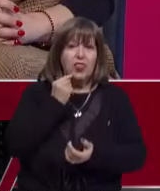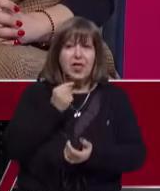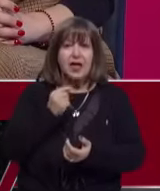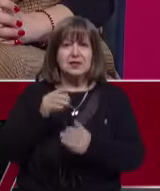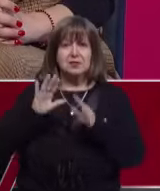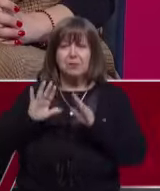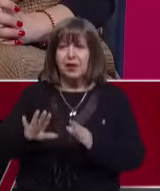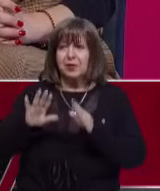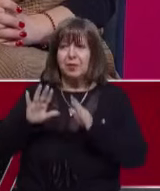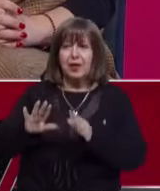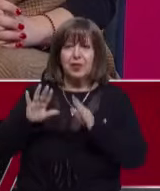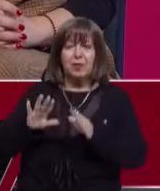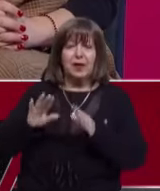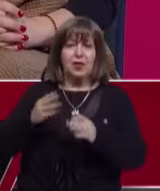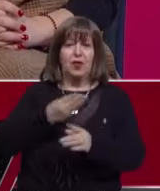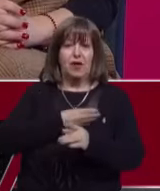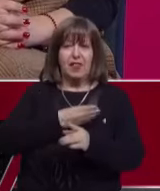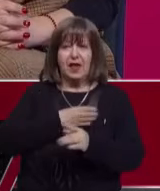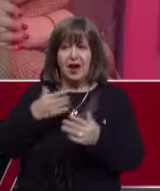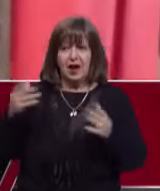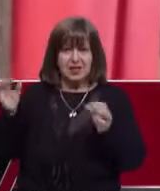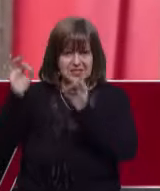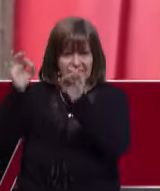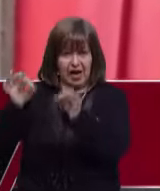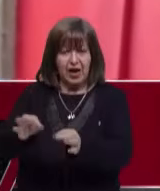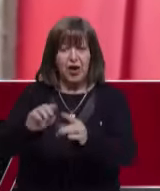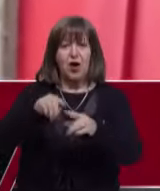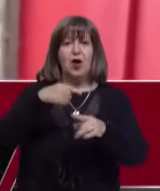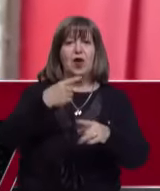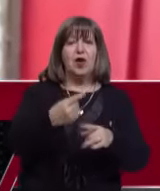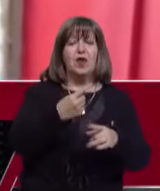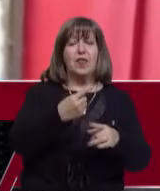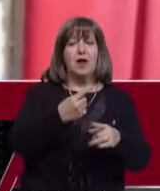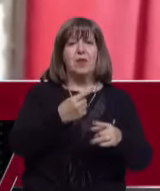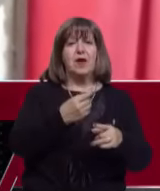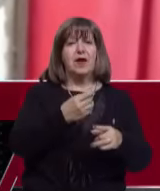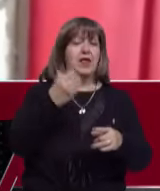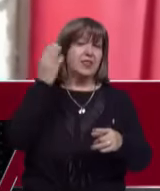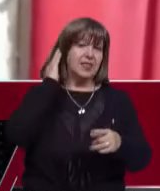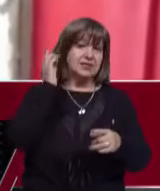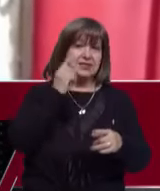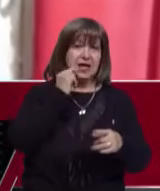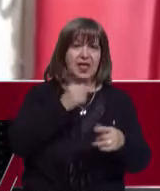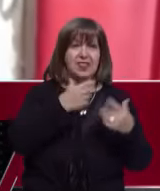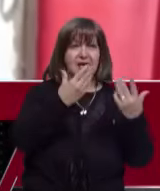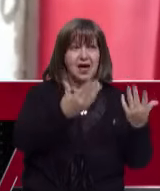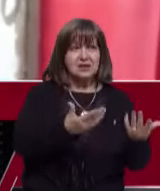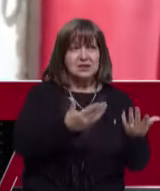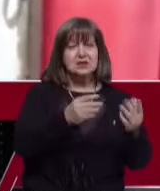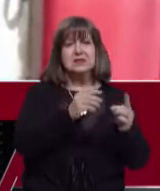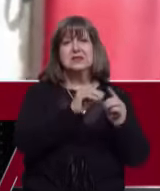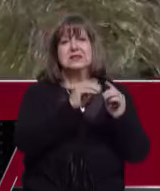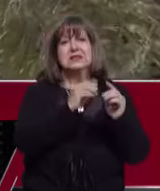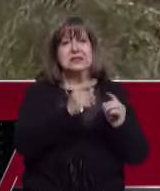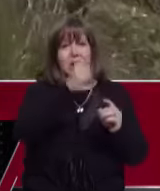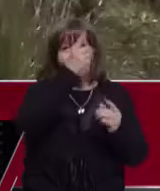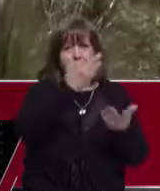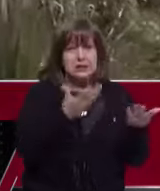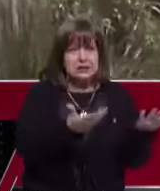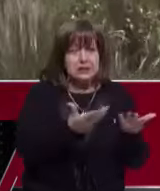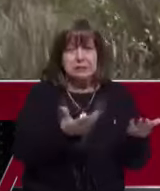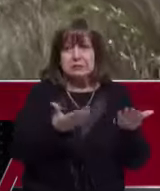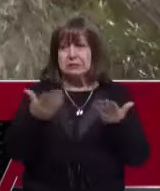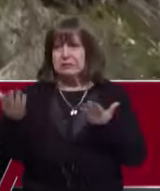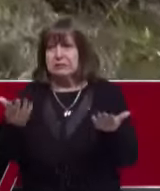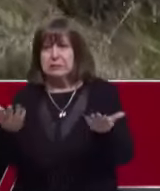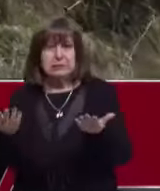federales y haber estado 16 días detrás de las fuerzas correntinas y en 20 días haber averiguado más